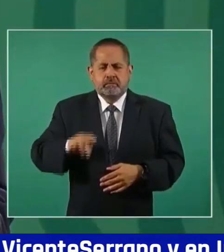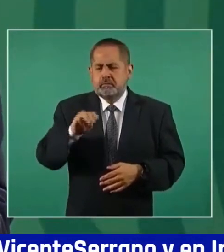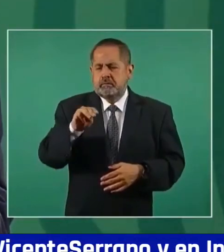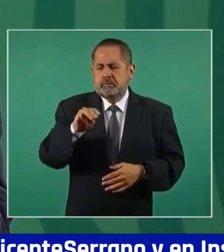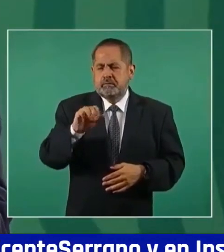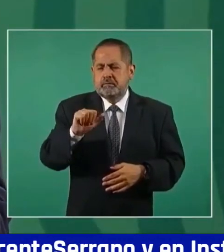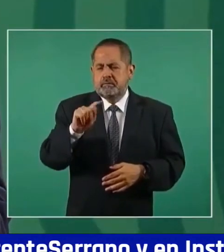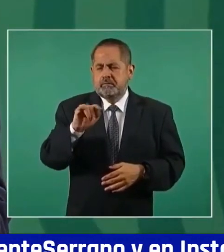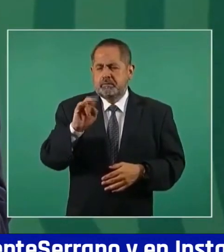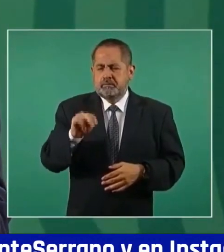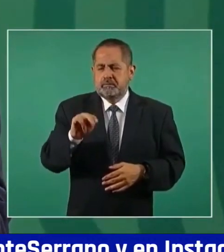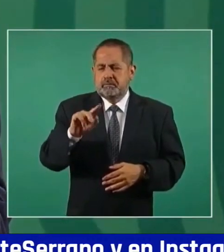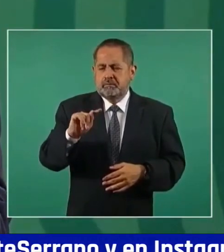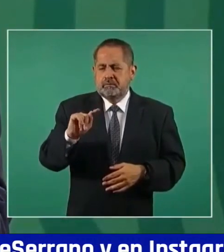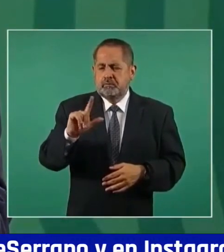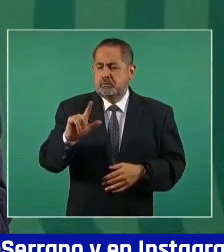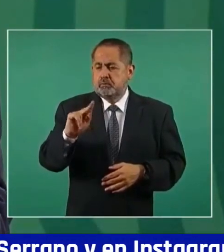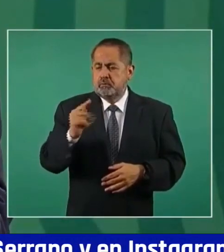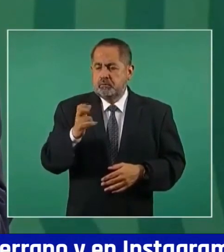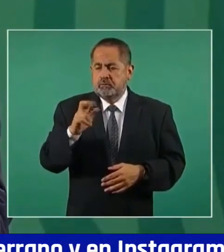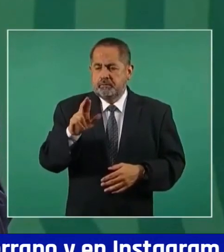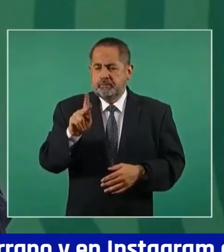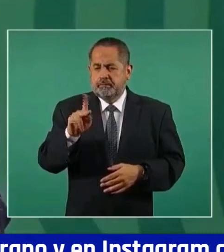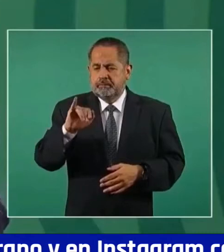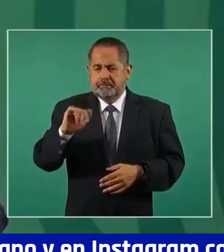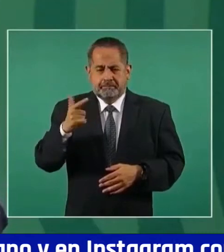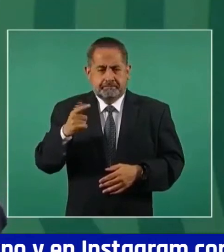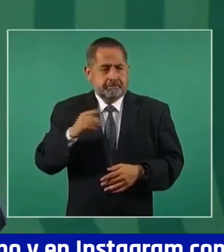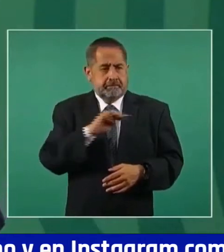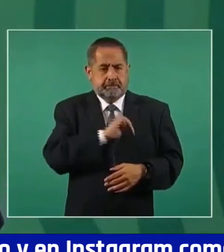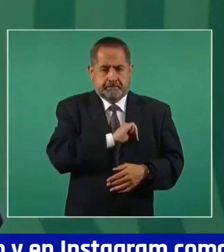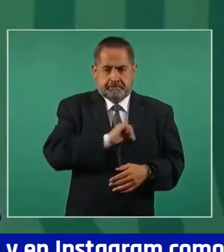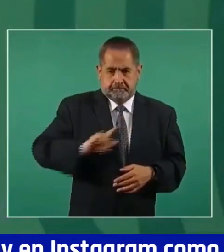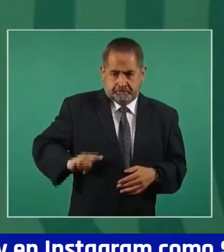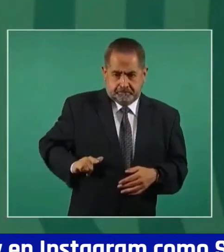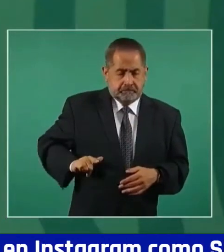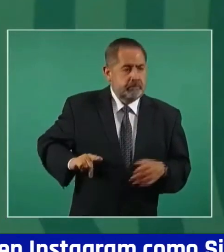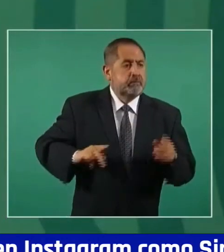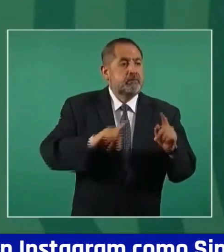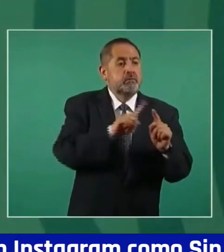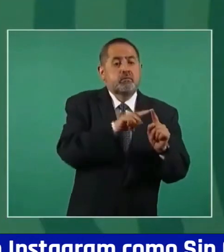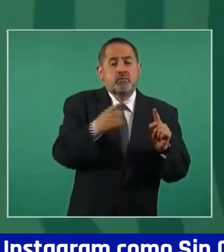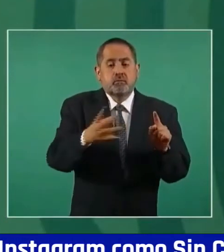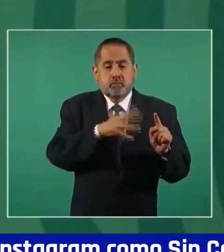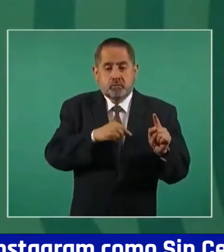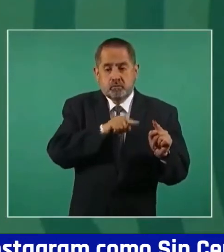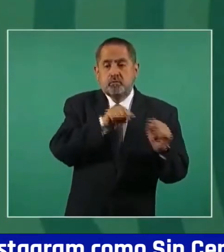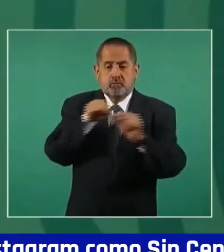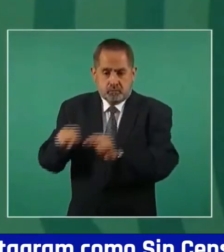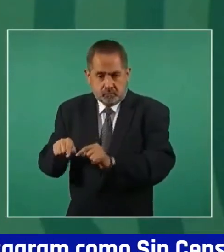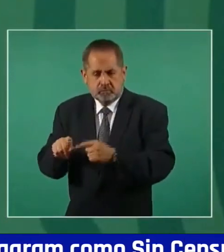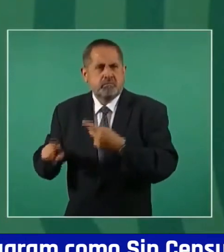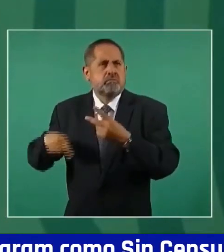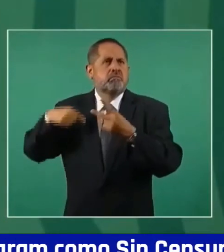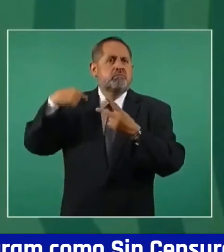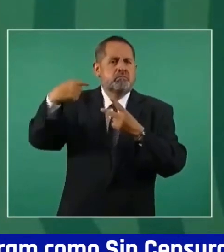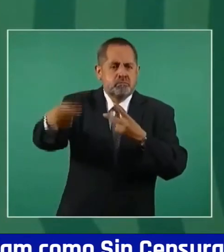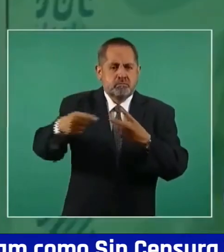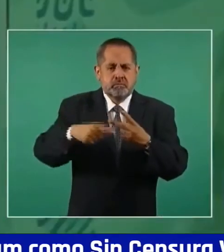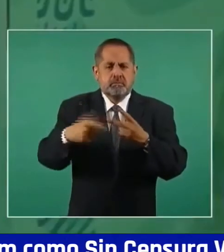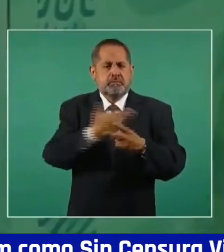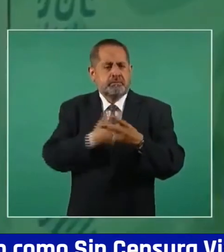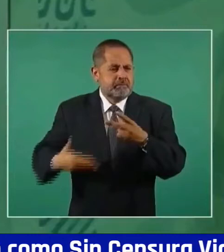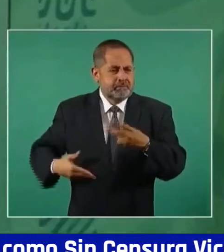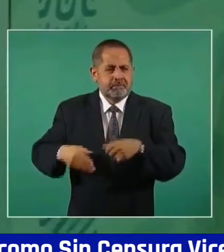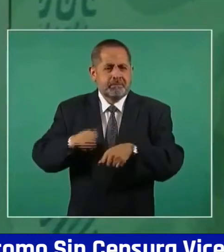Y luego nos acompañó el presidente de Bolivia y el presidente